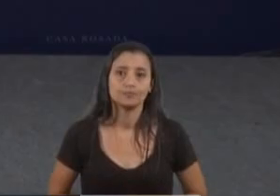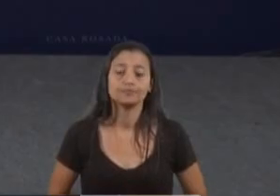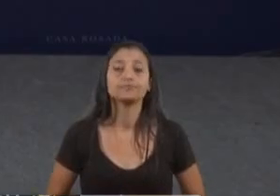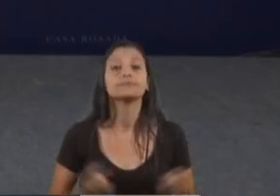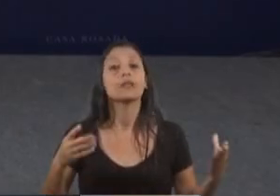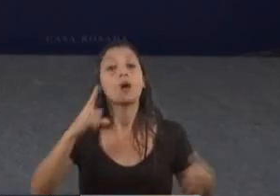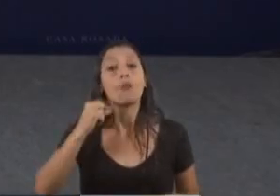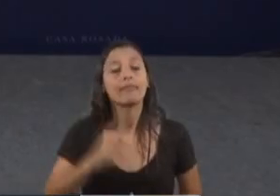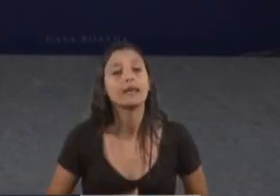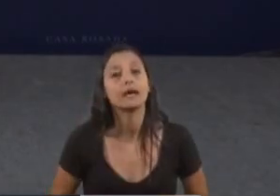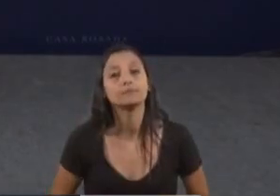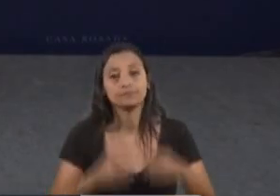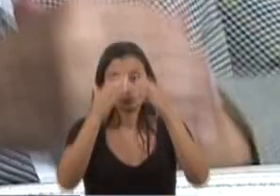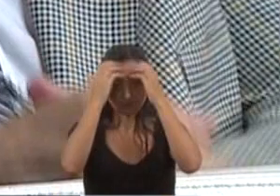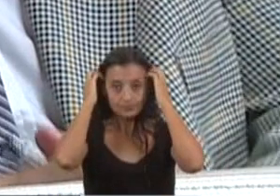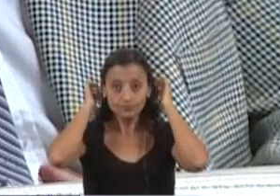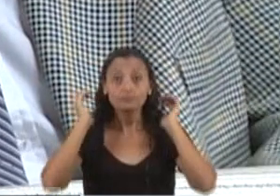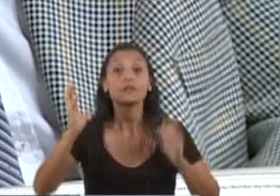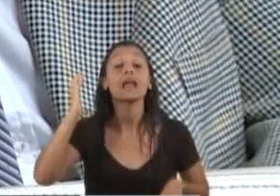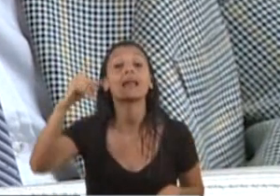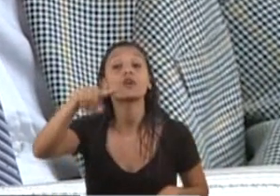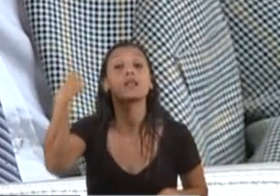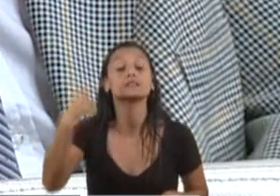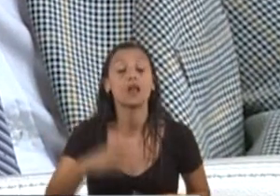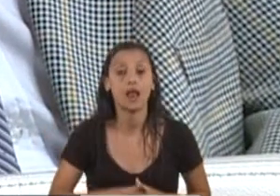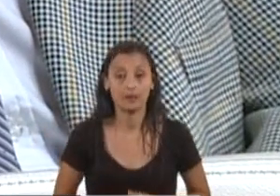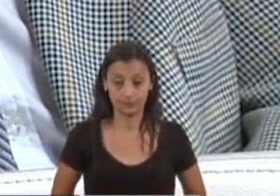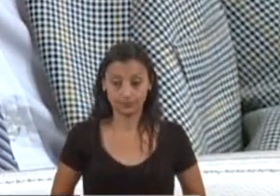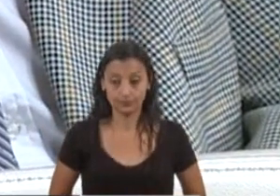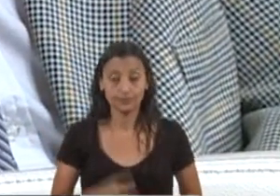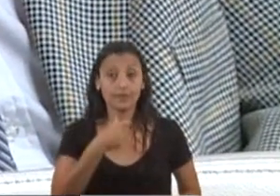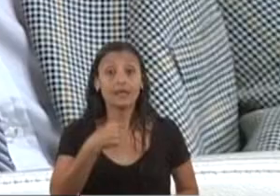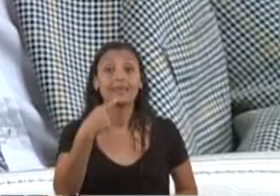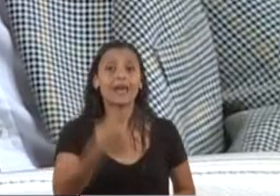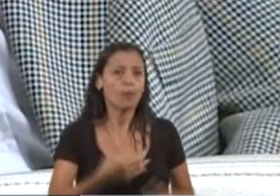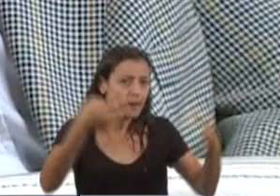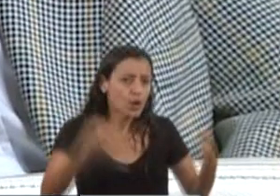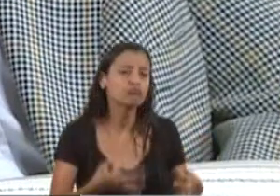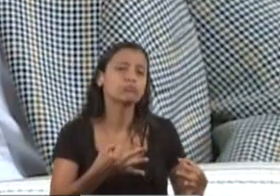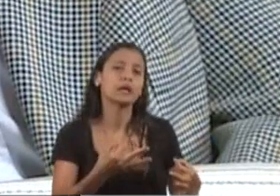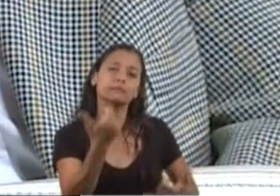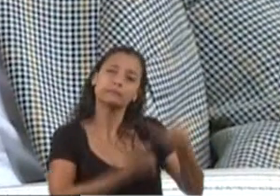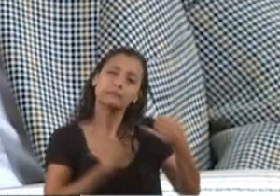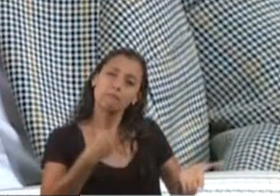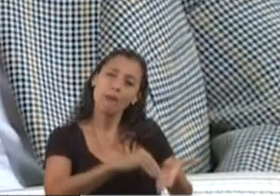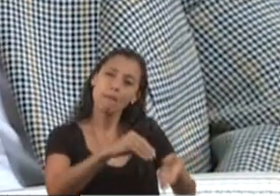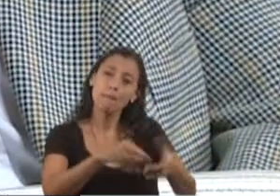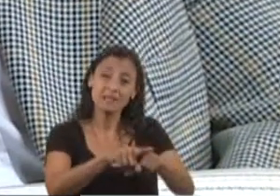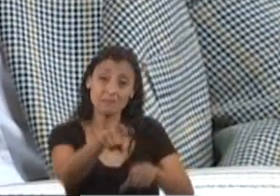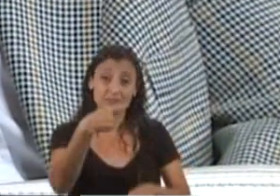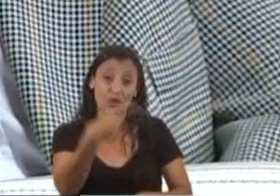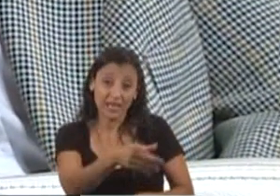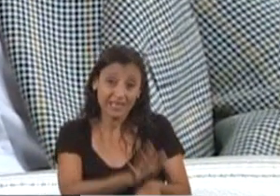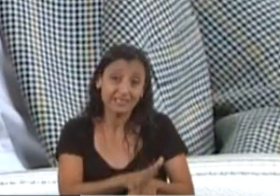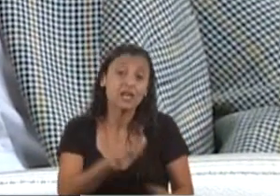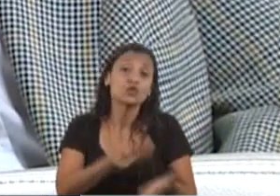¿Qué tal, Manuel? Buen día. ¿Cómo andas? ¿Bien? Hernán Mundo, de Radio Nacional. Quería preguntarte, profundizar respecto de lo que señalabas